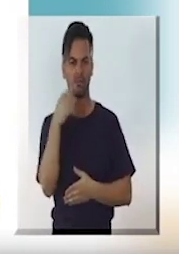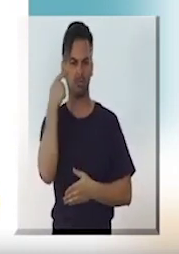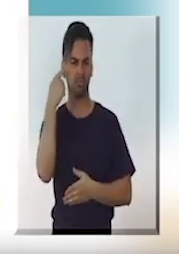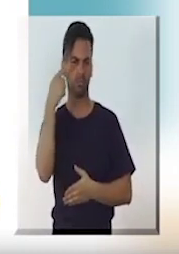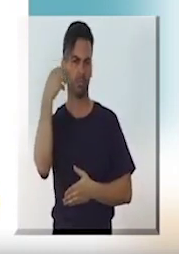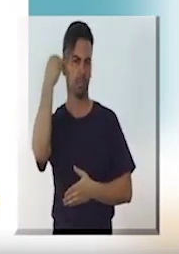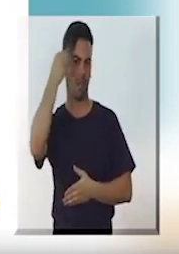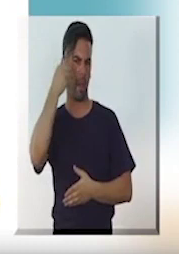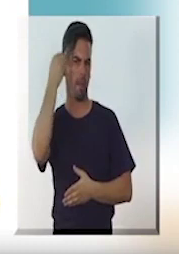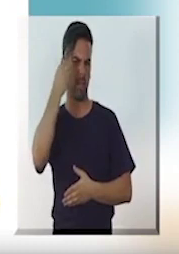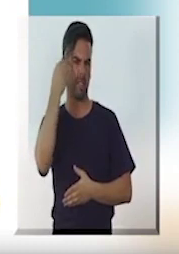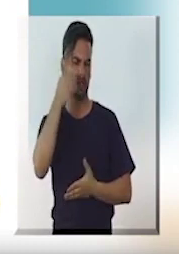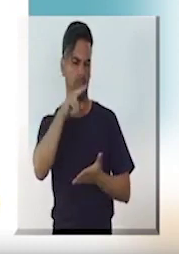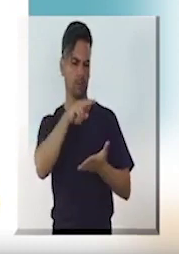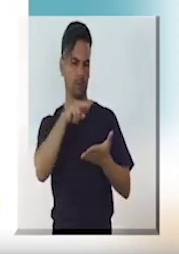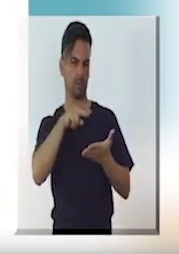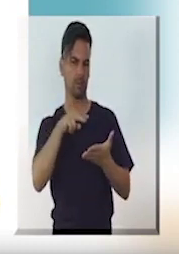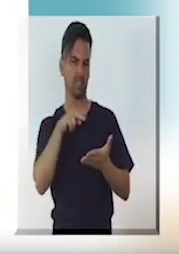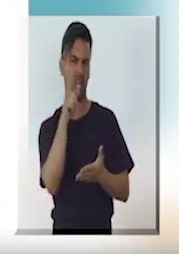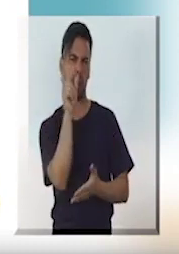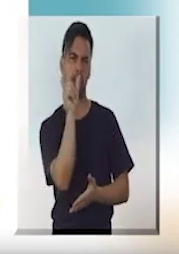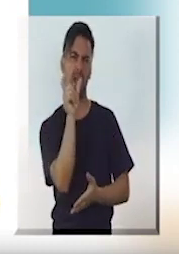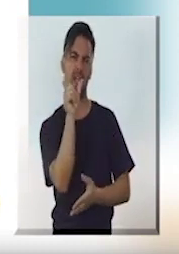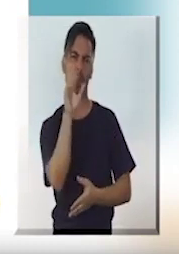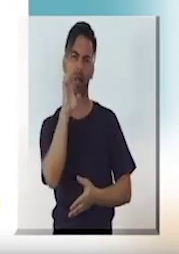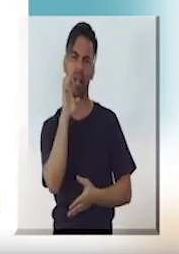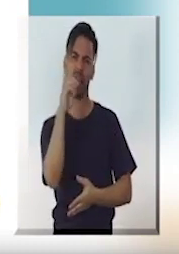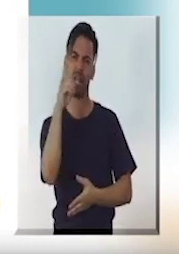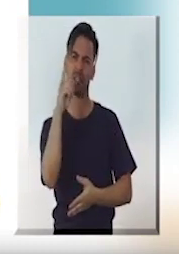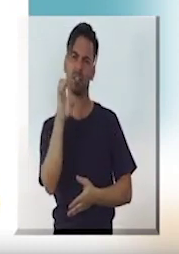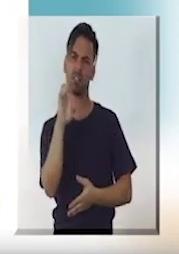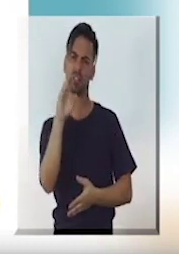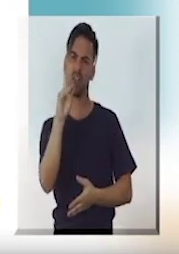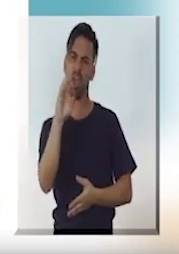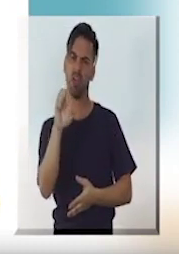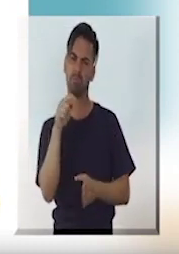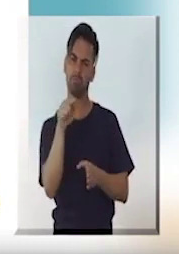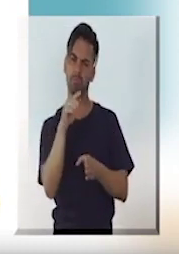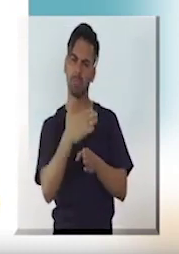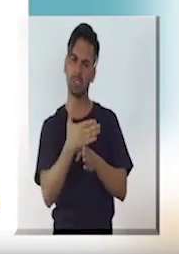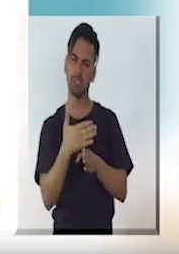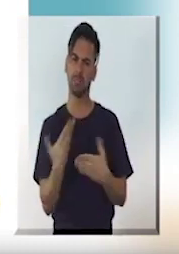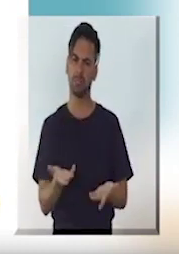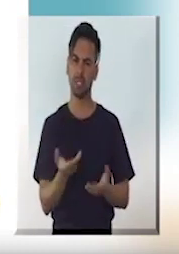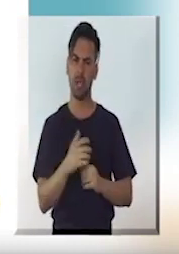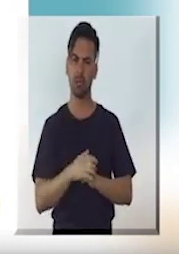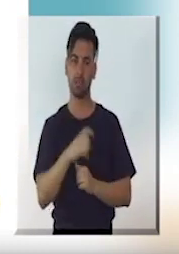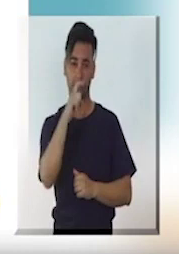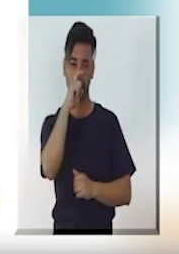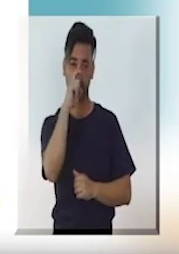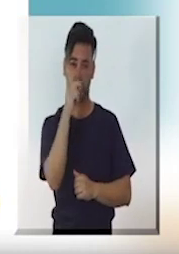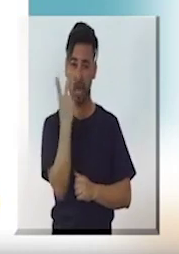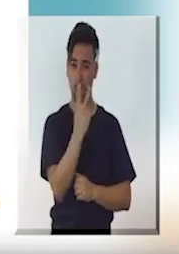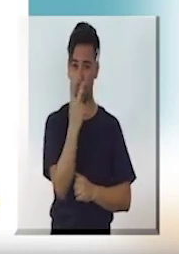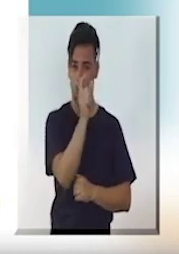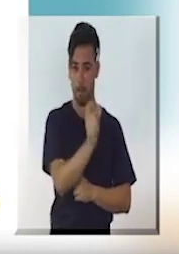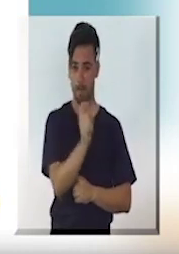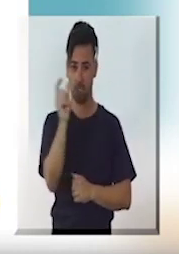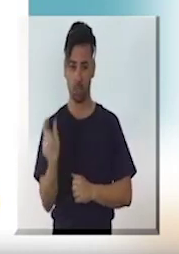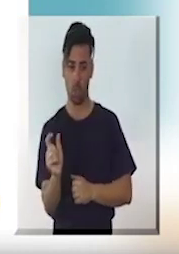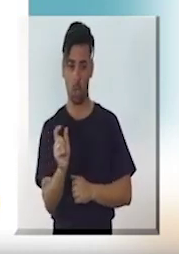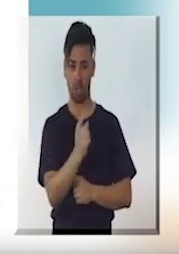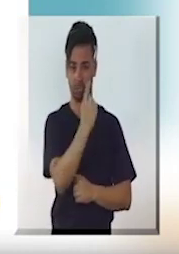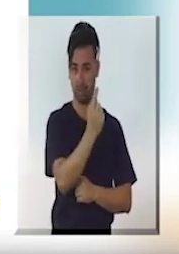la palabra excede. Excede, en este caso, nos estamos refiriendo a la edad de 2 personas. Si la edad de